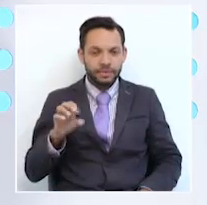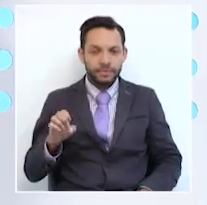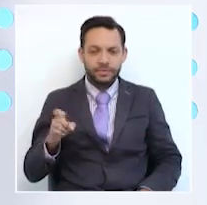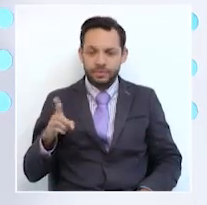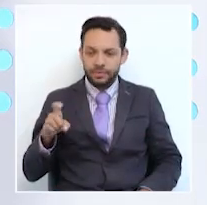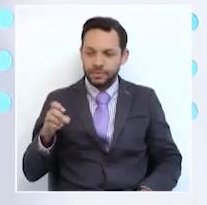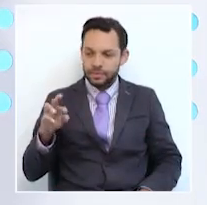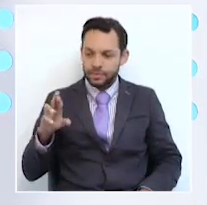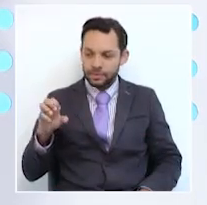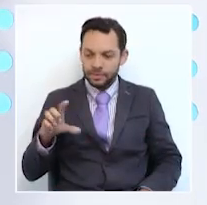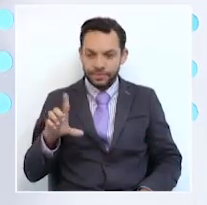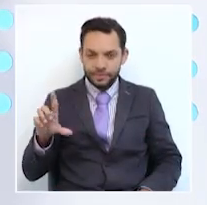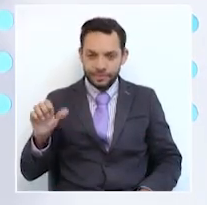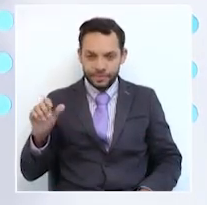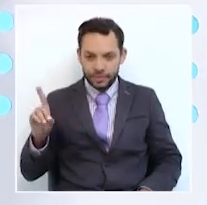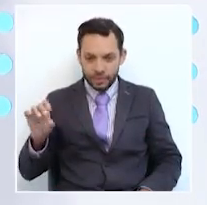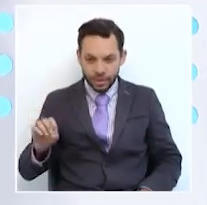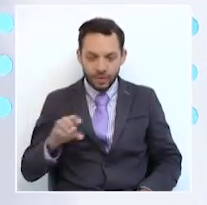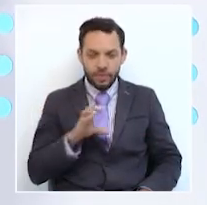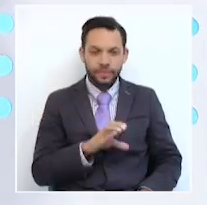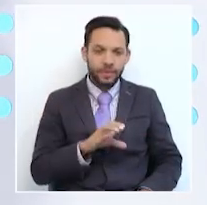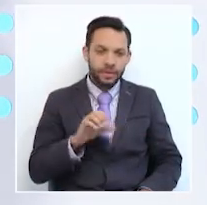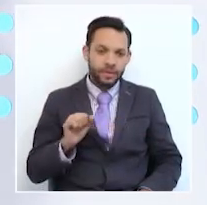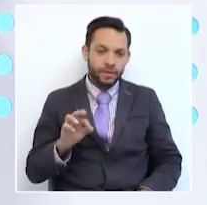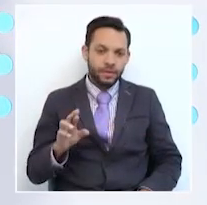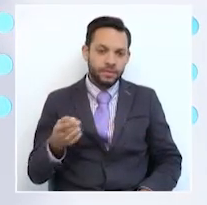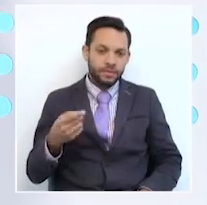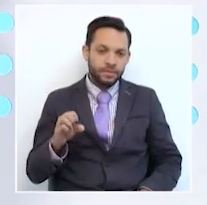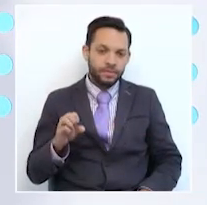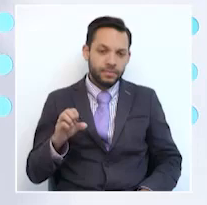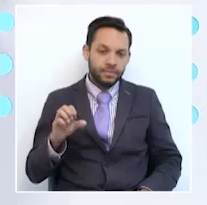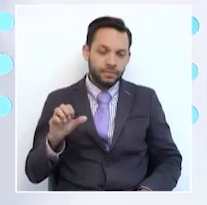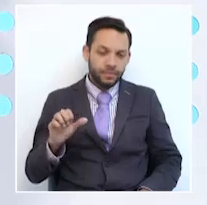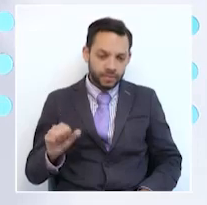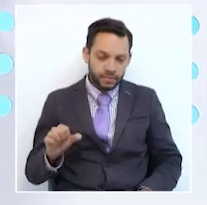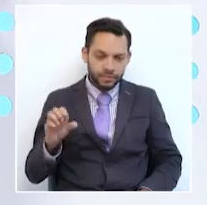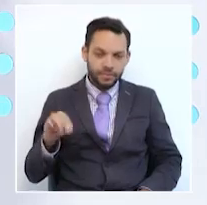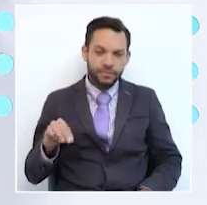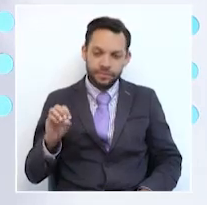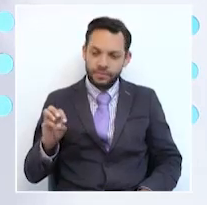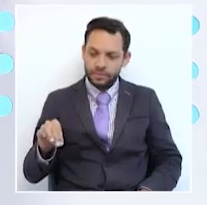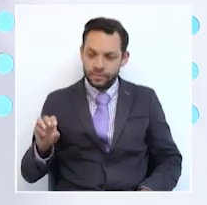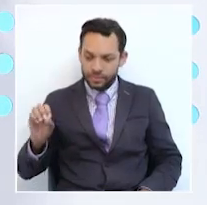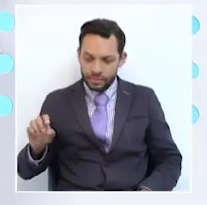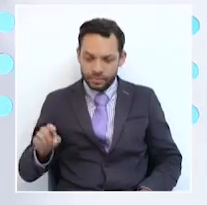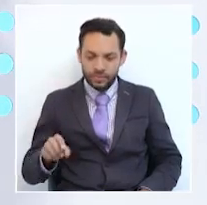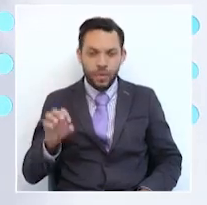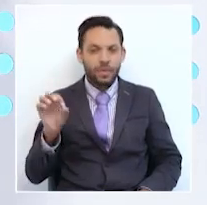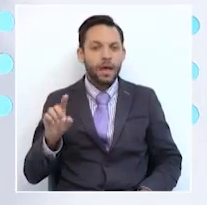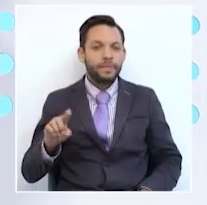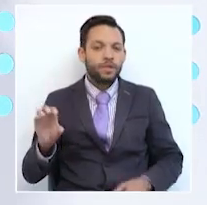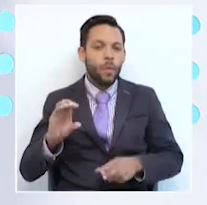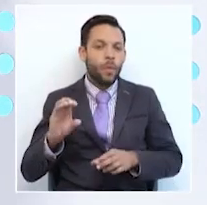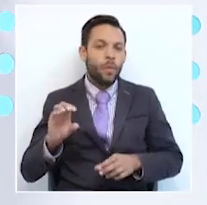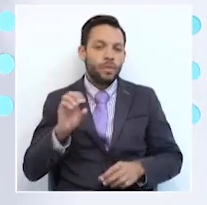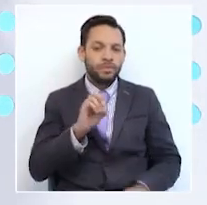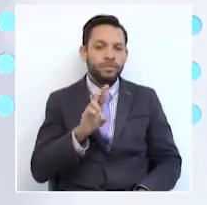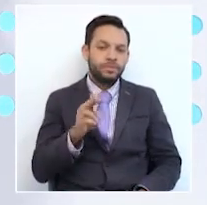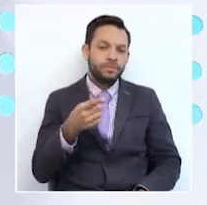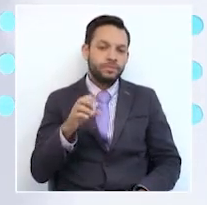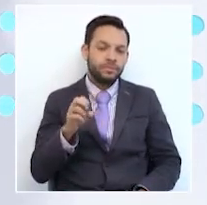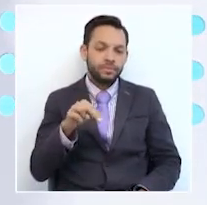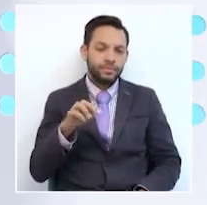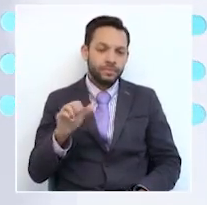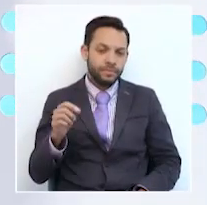es otro excelente en condimento la cúrcuma el orégano lo pueden utilizar como condimentos